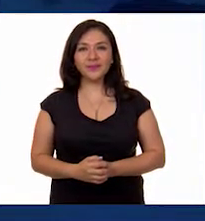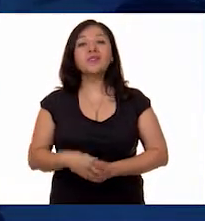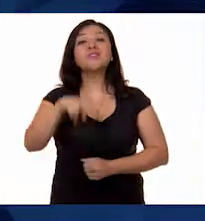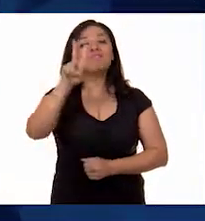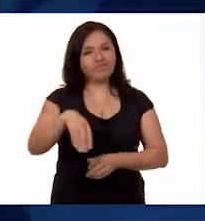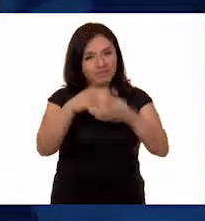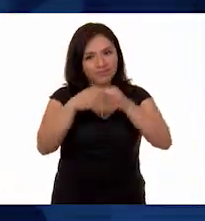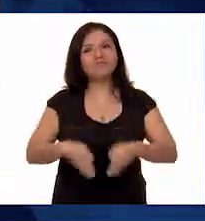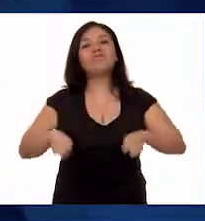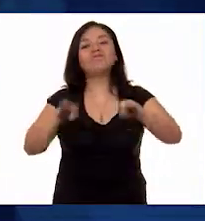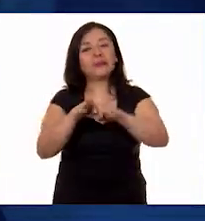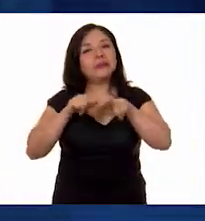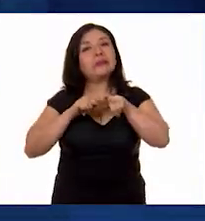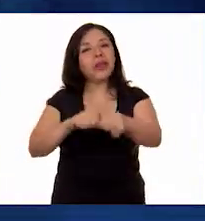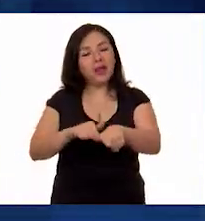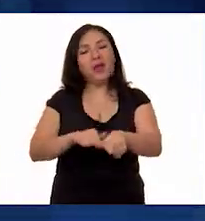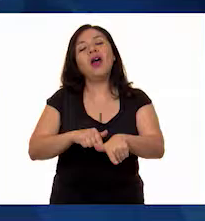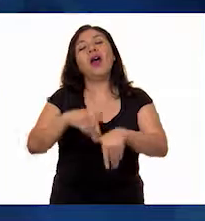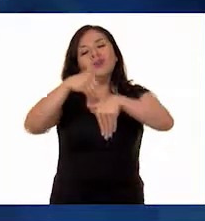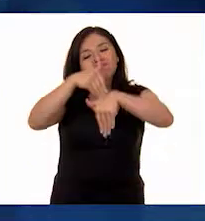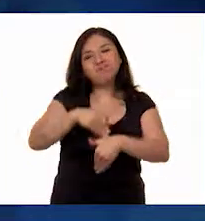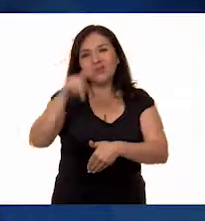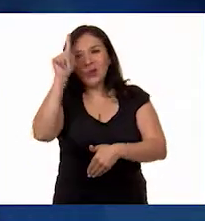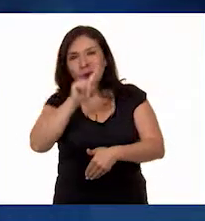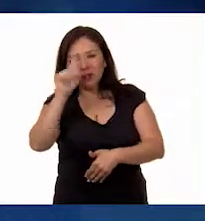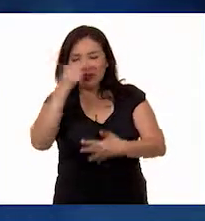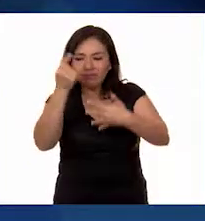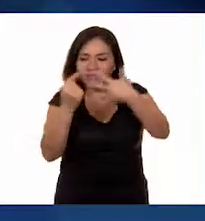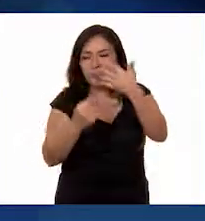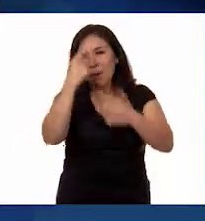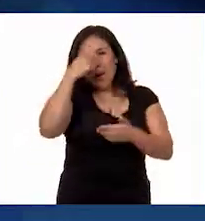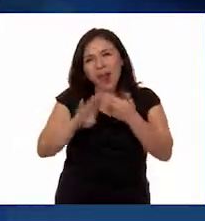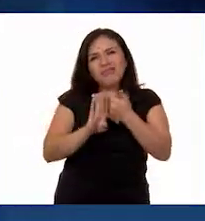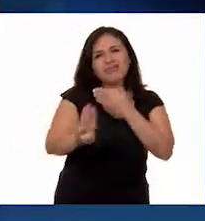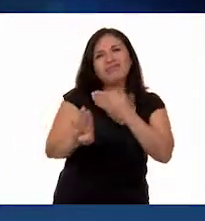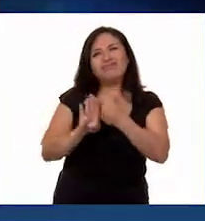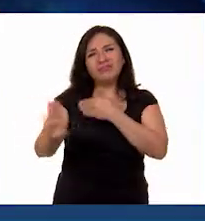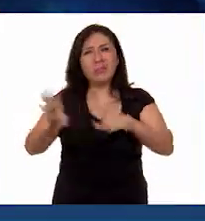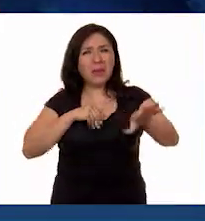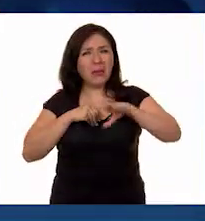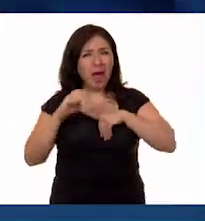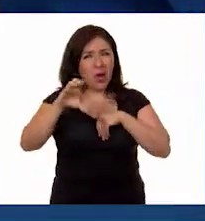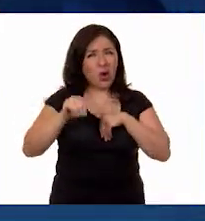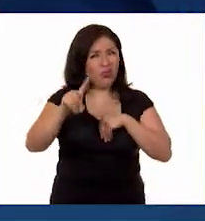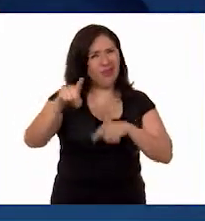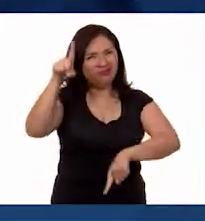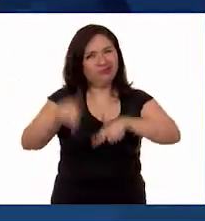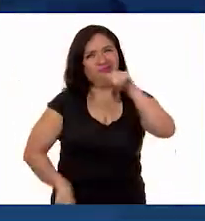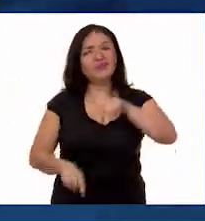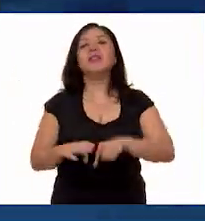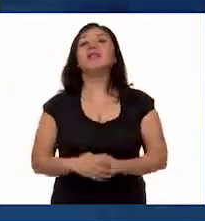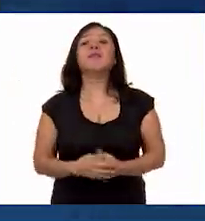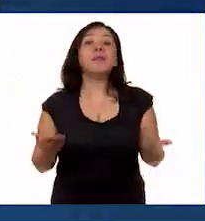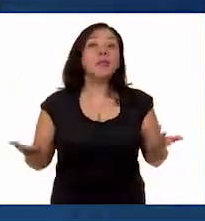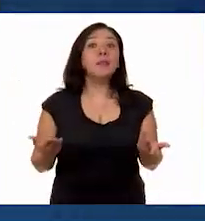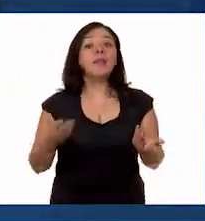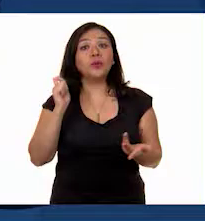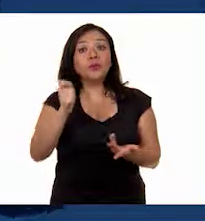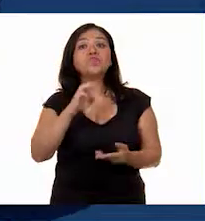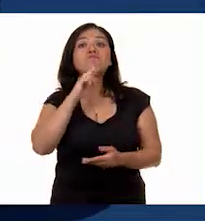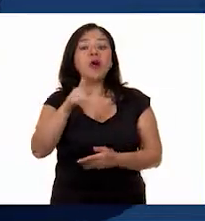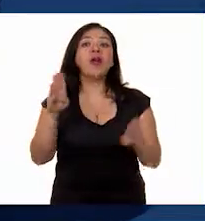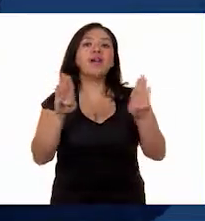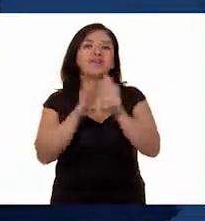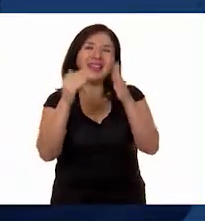Es muy importante continuar con las recomendaciones para evitar contagios de COVID. Trata de